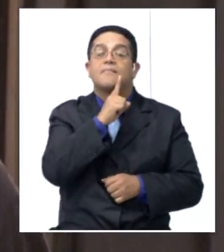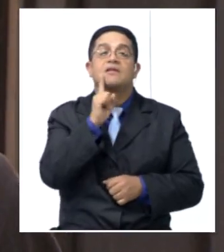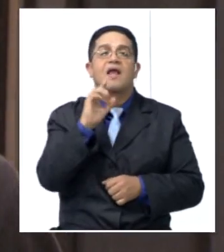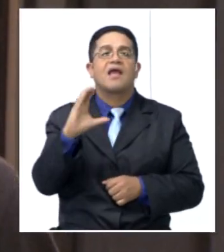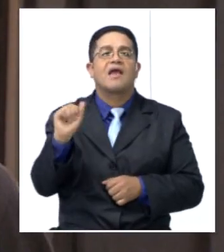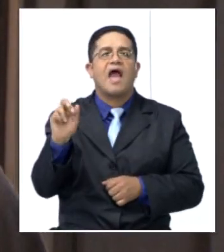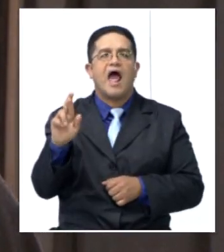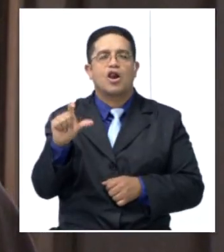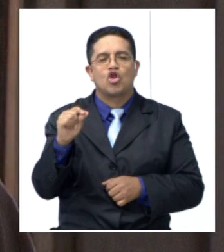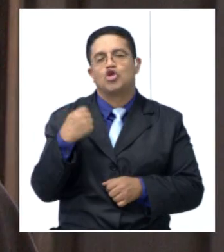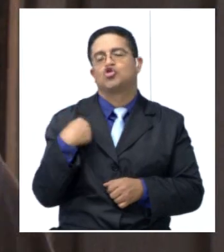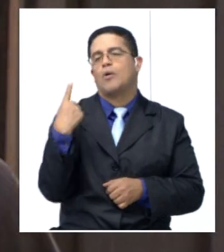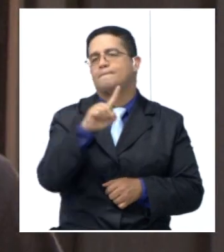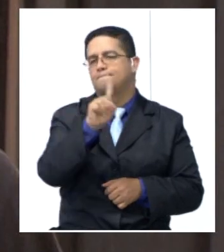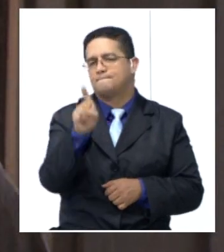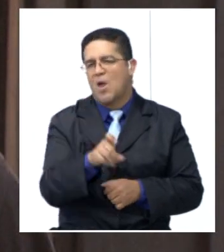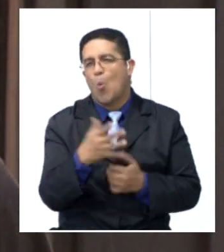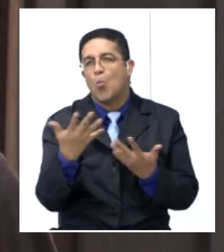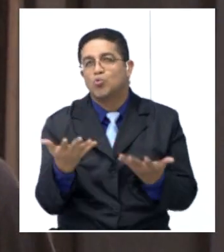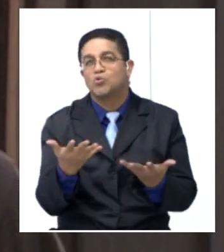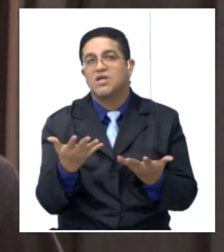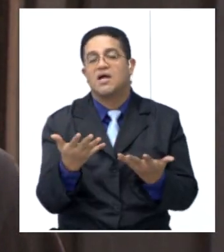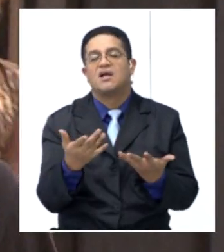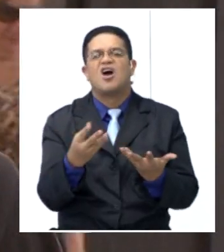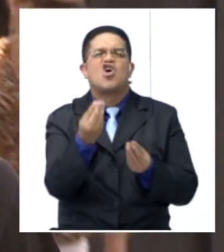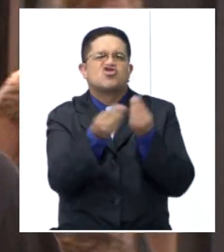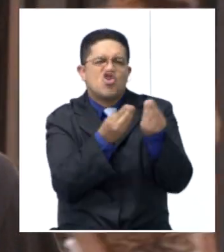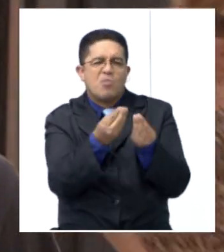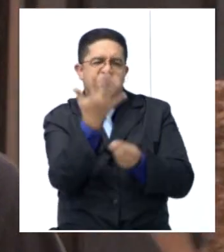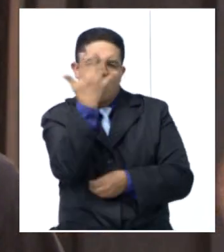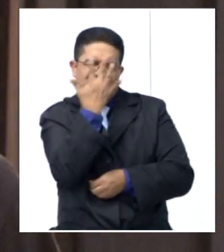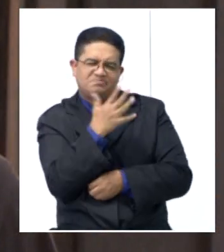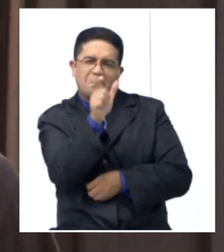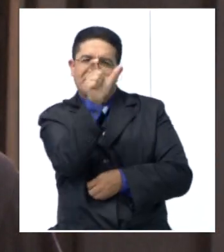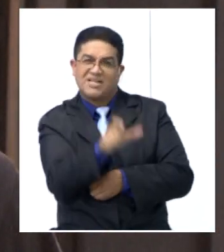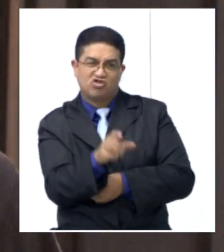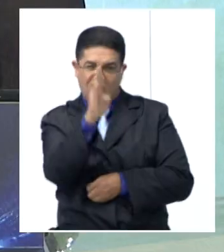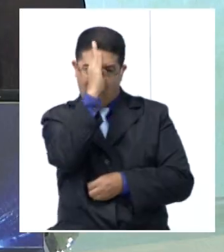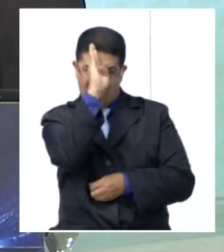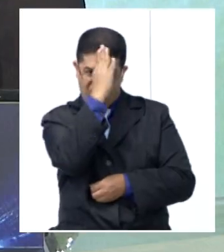Alvarado. Tengo una pregunta. ¿Cuáles son las principales características del trastorno